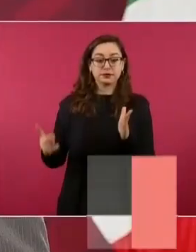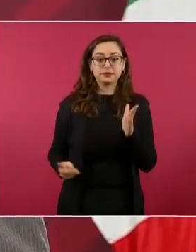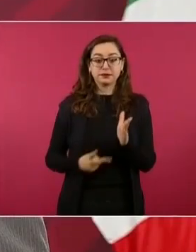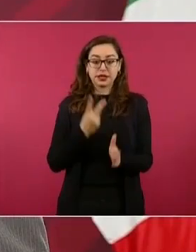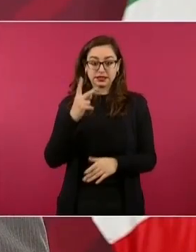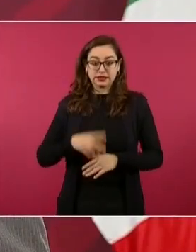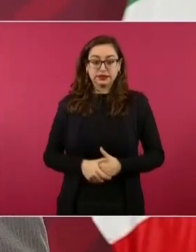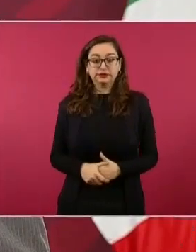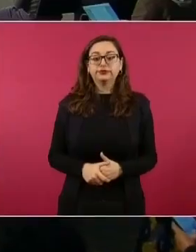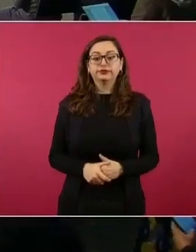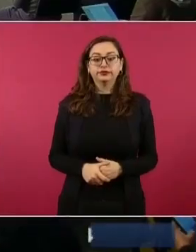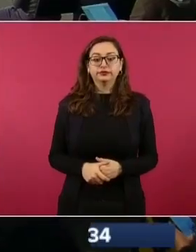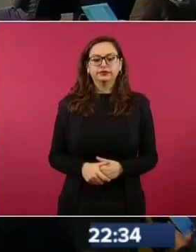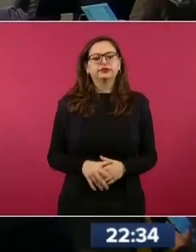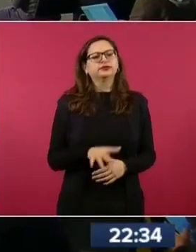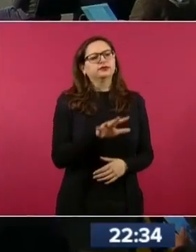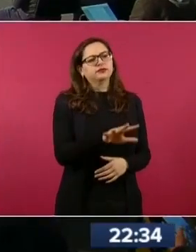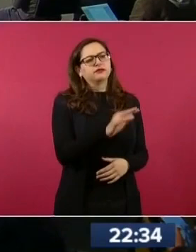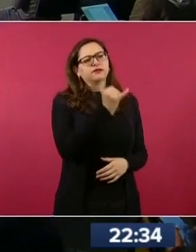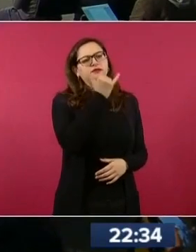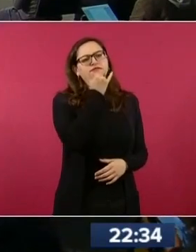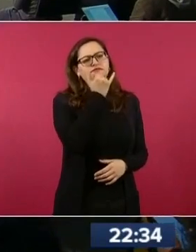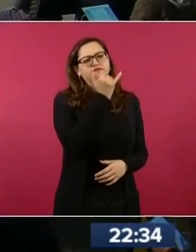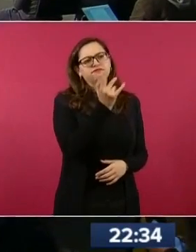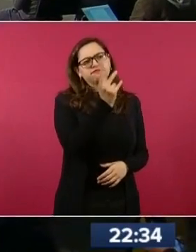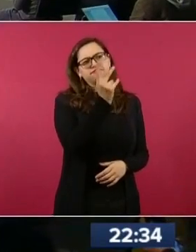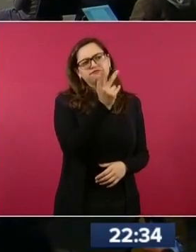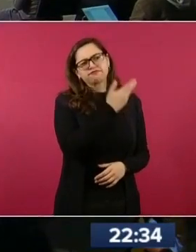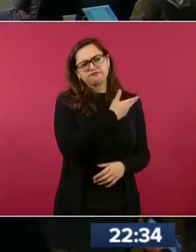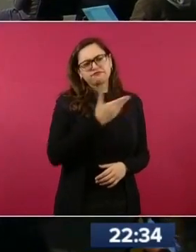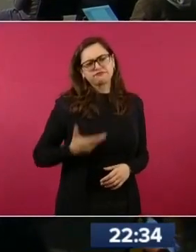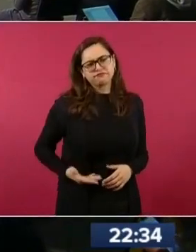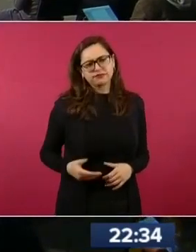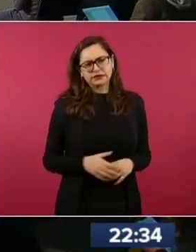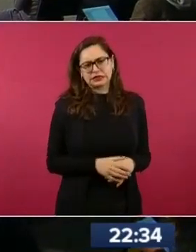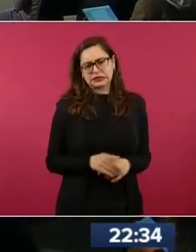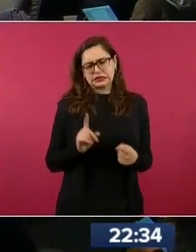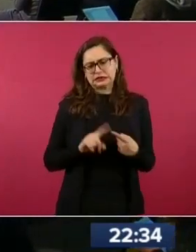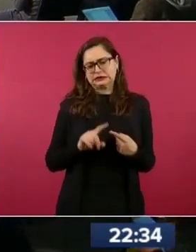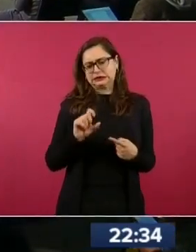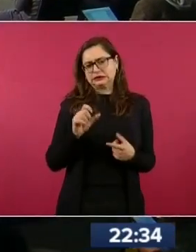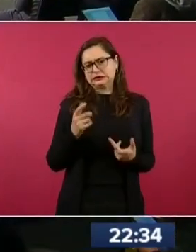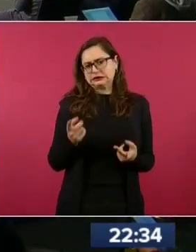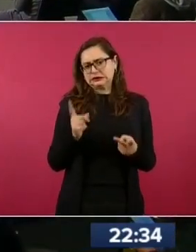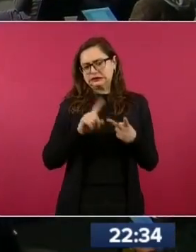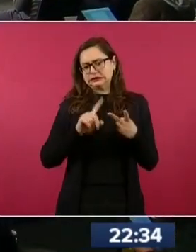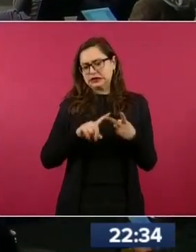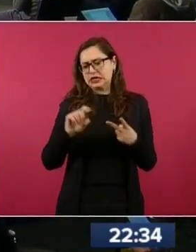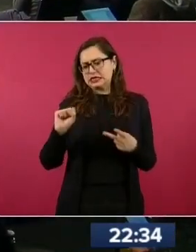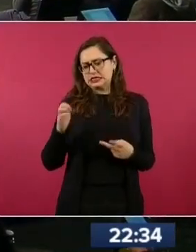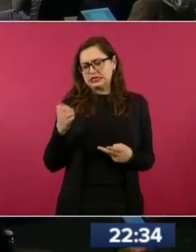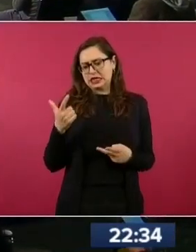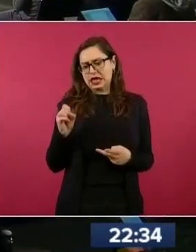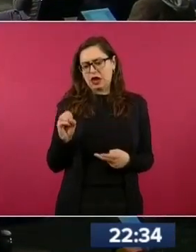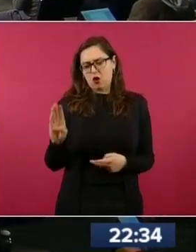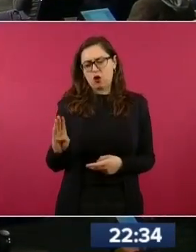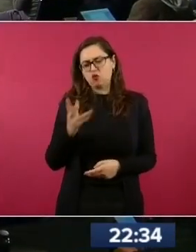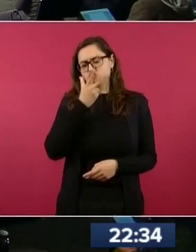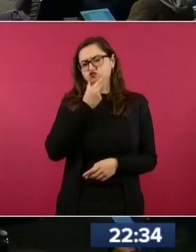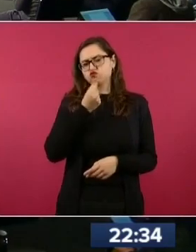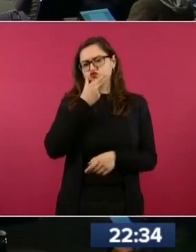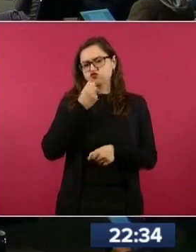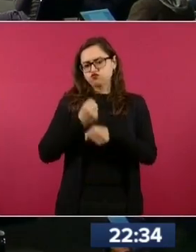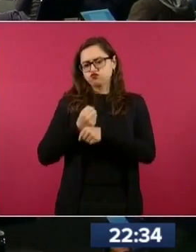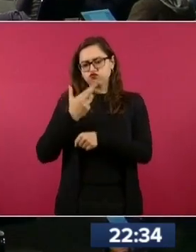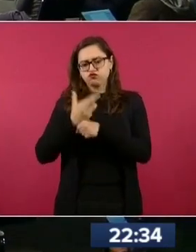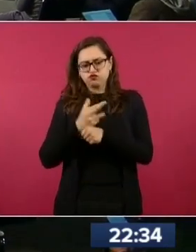Presidente, ¿y sobre la polémica en la que se ha envuelto el secretario de Gobernación con los gobernadores, sobre todo de oposición?